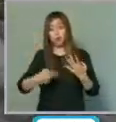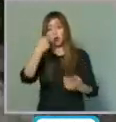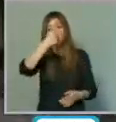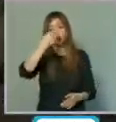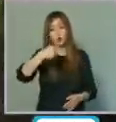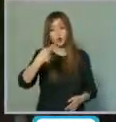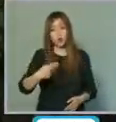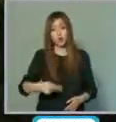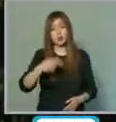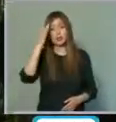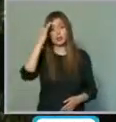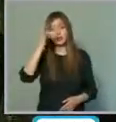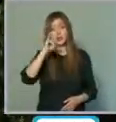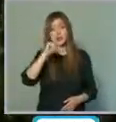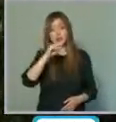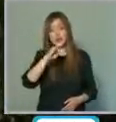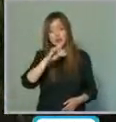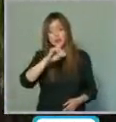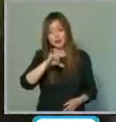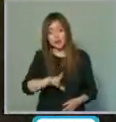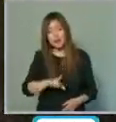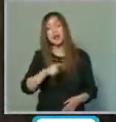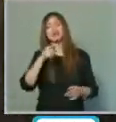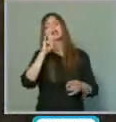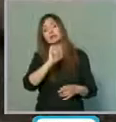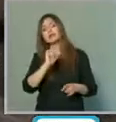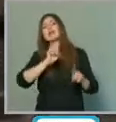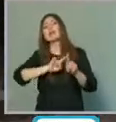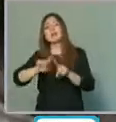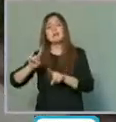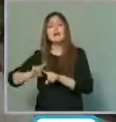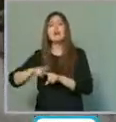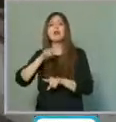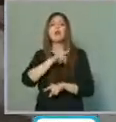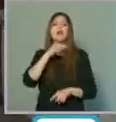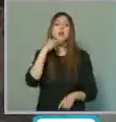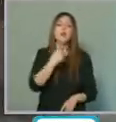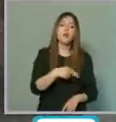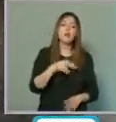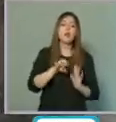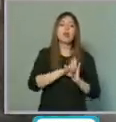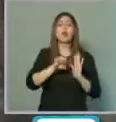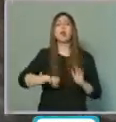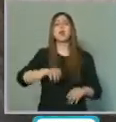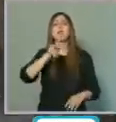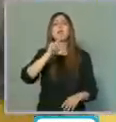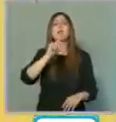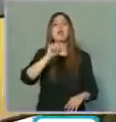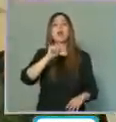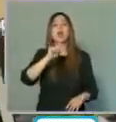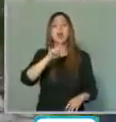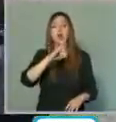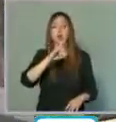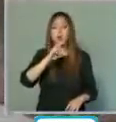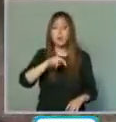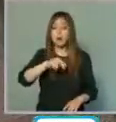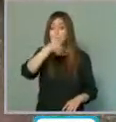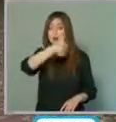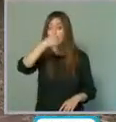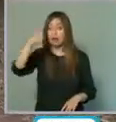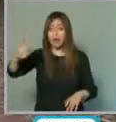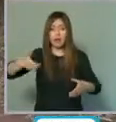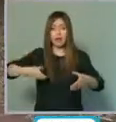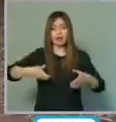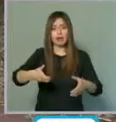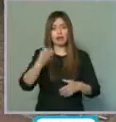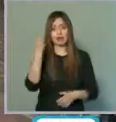¿no? Sí, tenemos Huitzilihuitl, Xochiquetzal, Tlacopan, Tlalocan, todas son así. Muchas